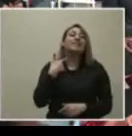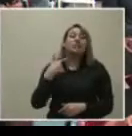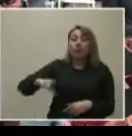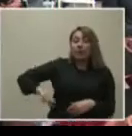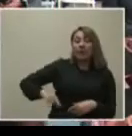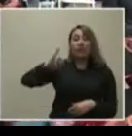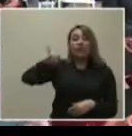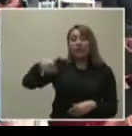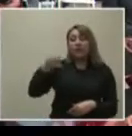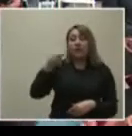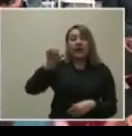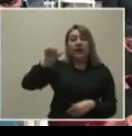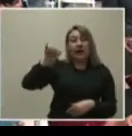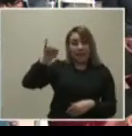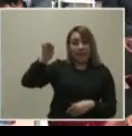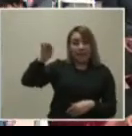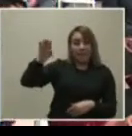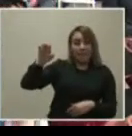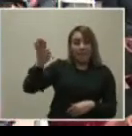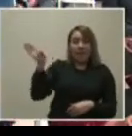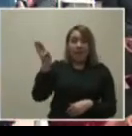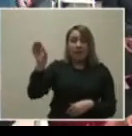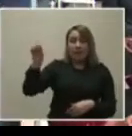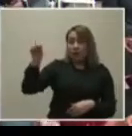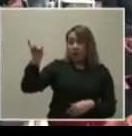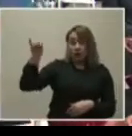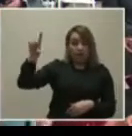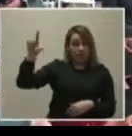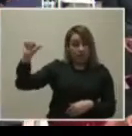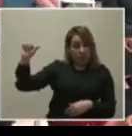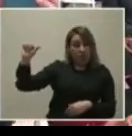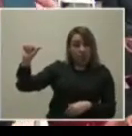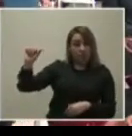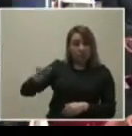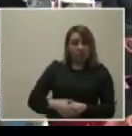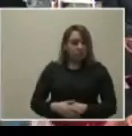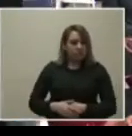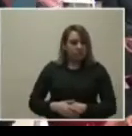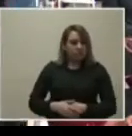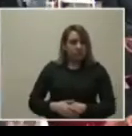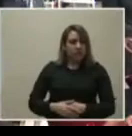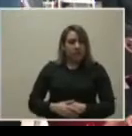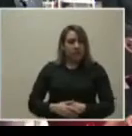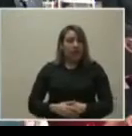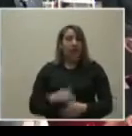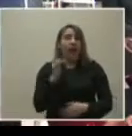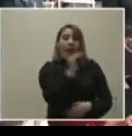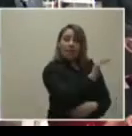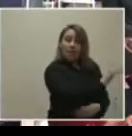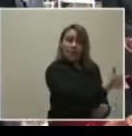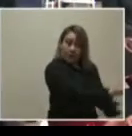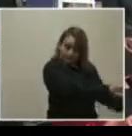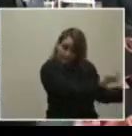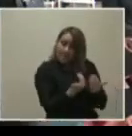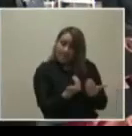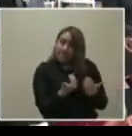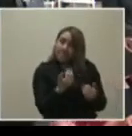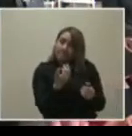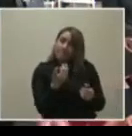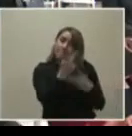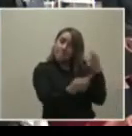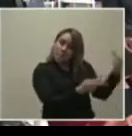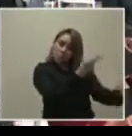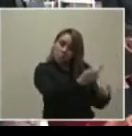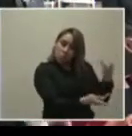porque te lo han preguntado, pero lo has rehuido de alguna forma. ¿Vas a llamar a declarar o tienes pensado en algún momento próximo, en